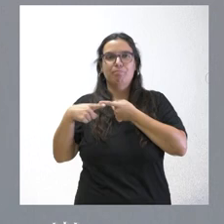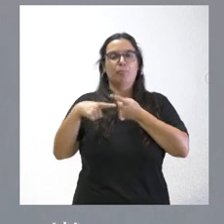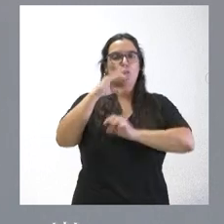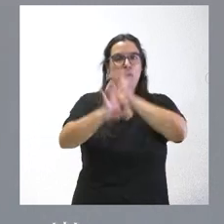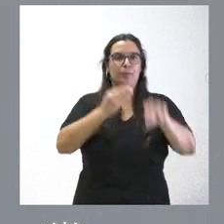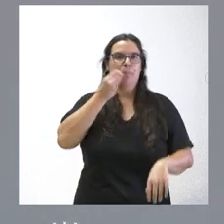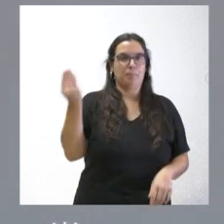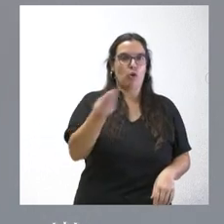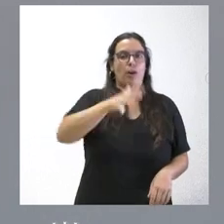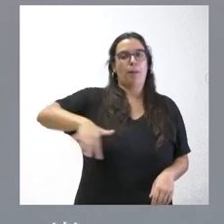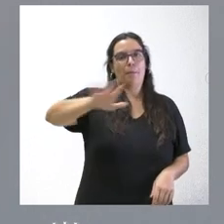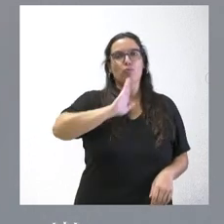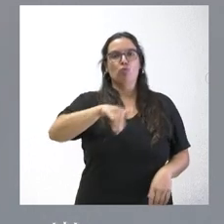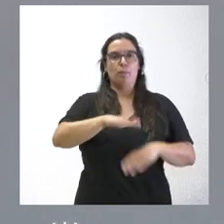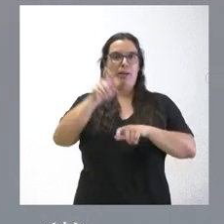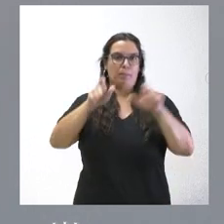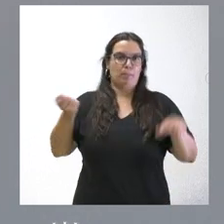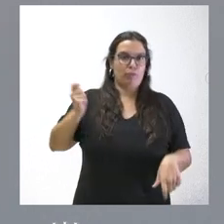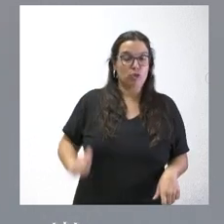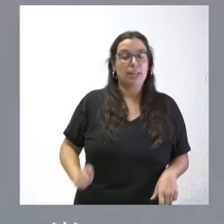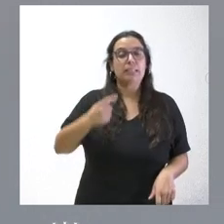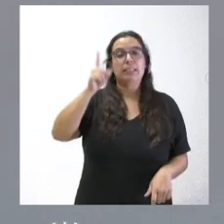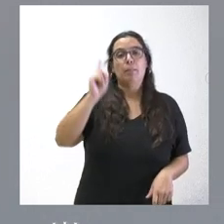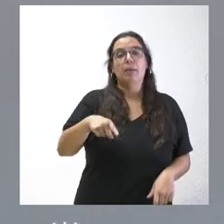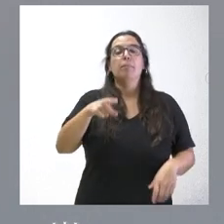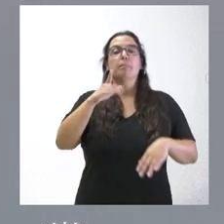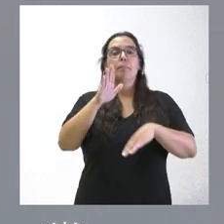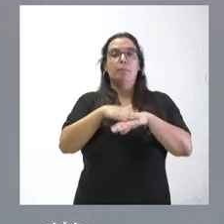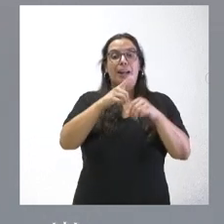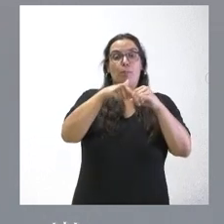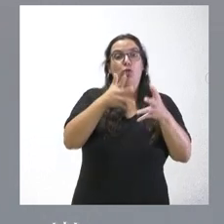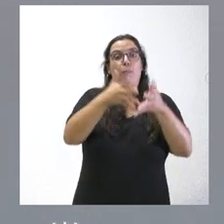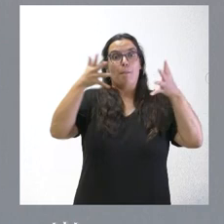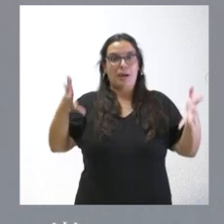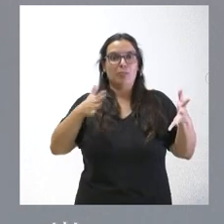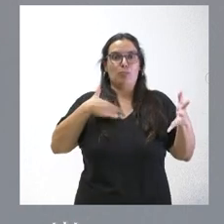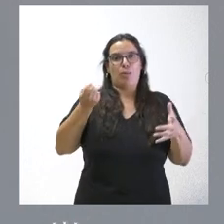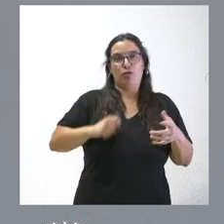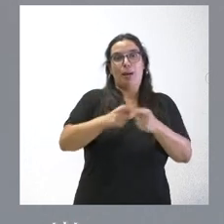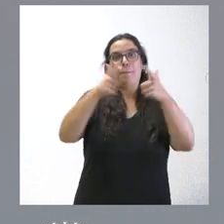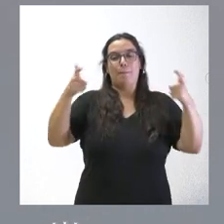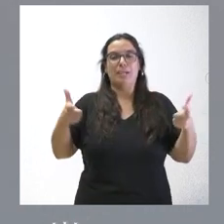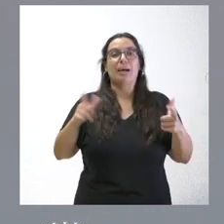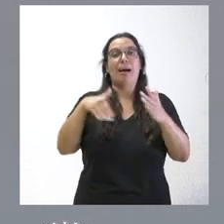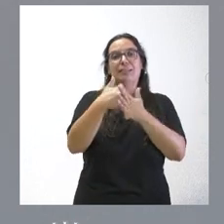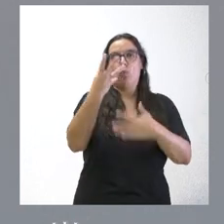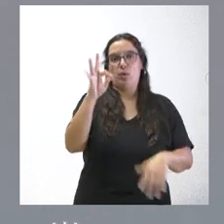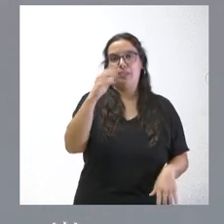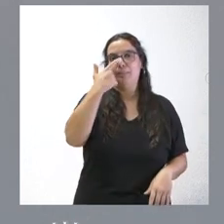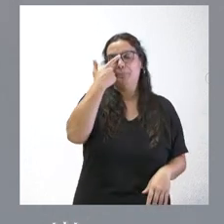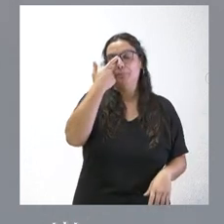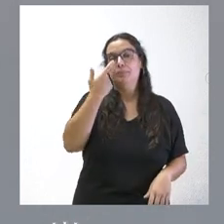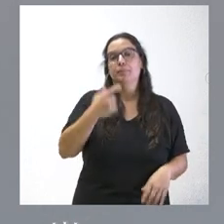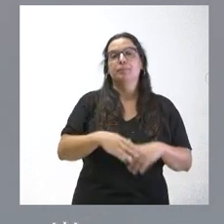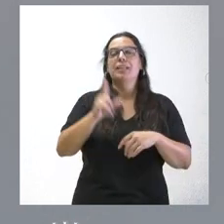adecuados para Los profesionales así como para aumentar el número de puestos que llegarán en torno a 40 también se